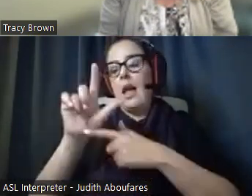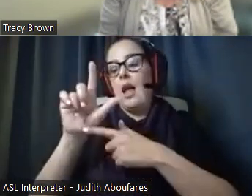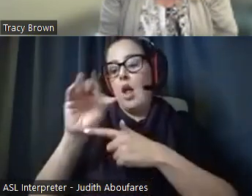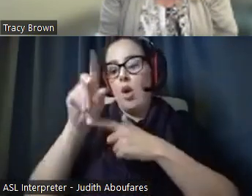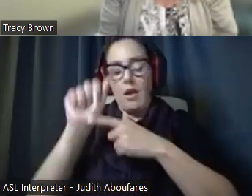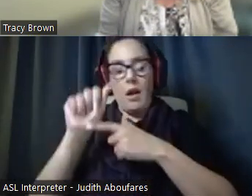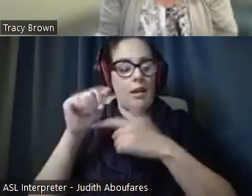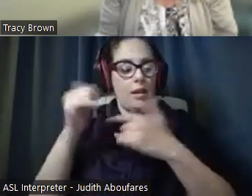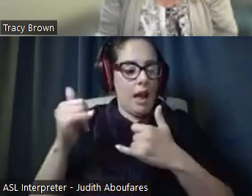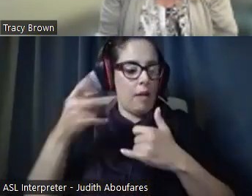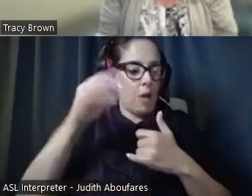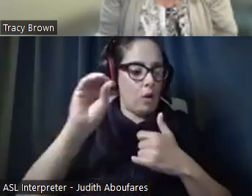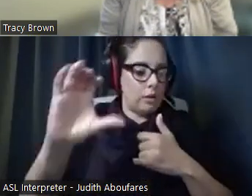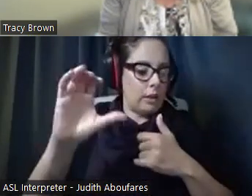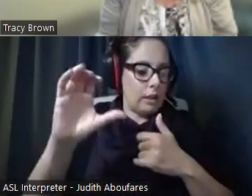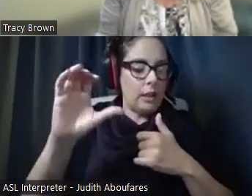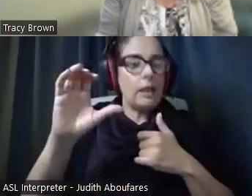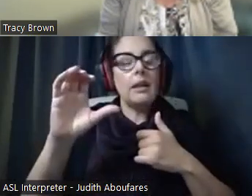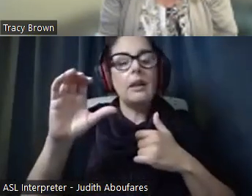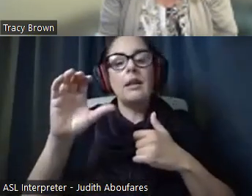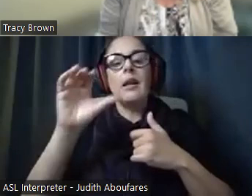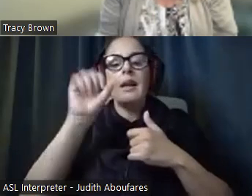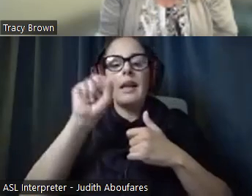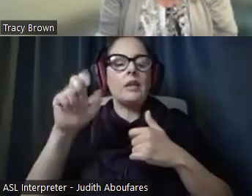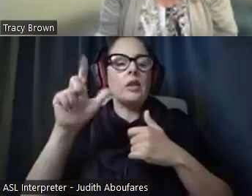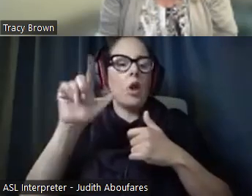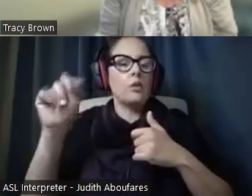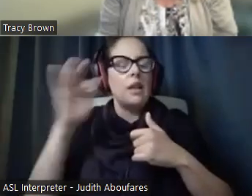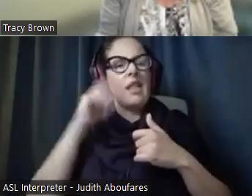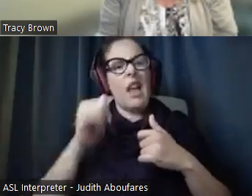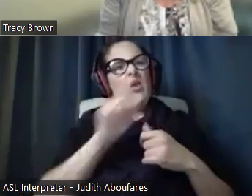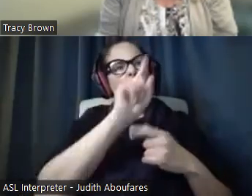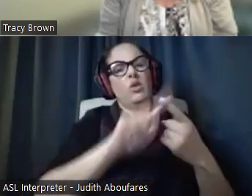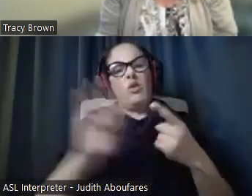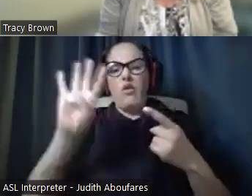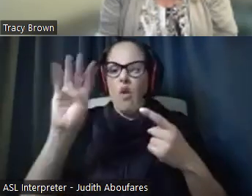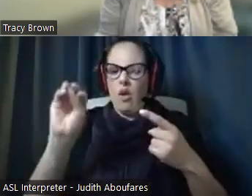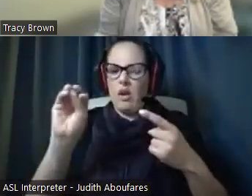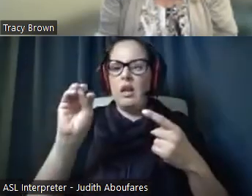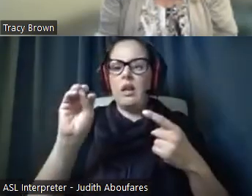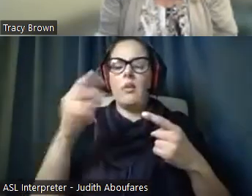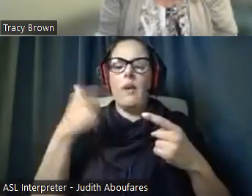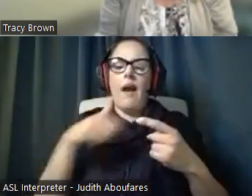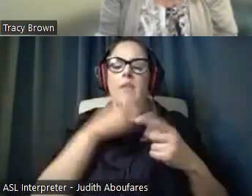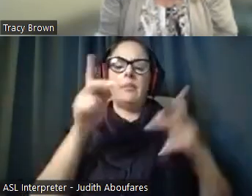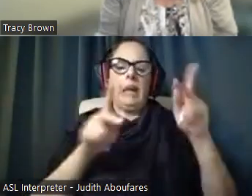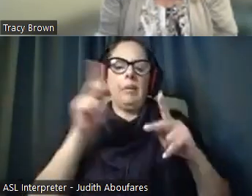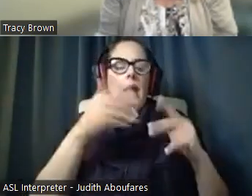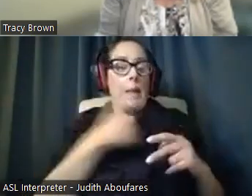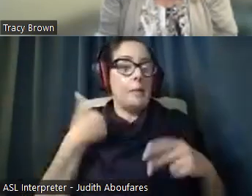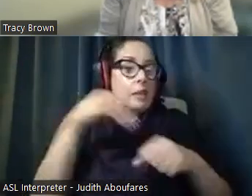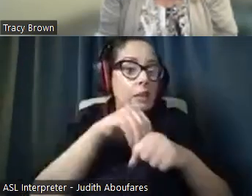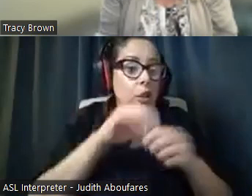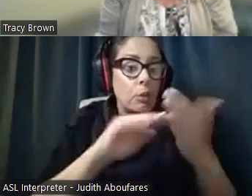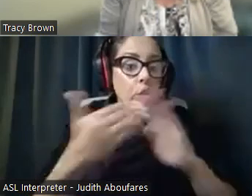y también el así que hay varios casos